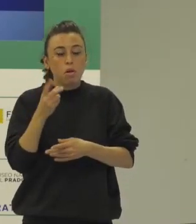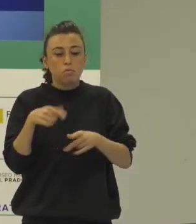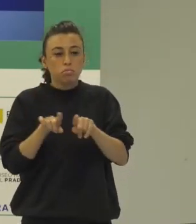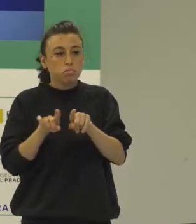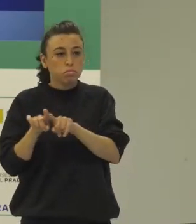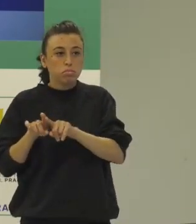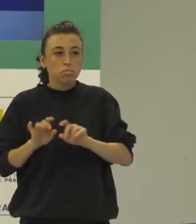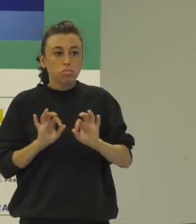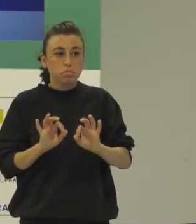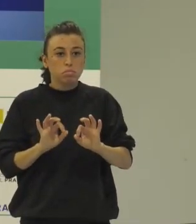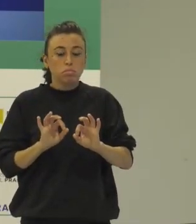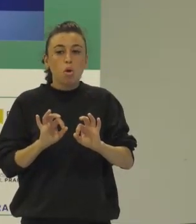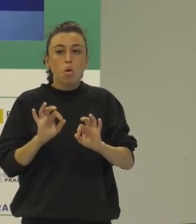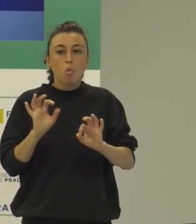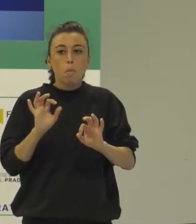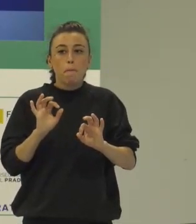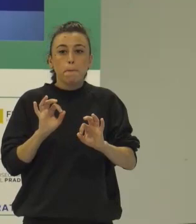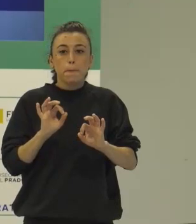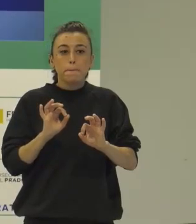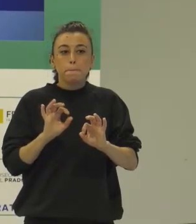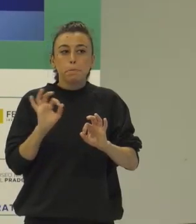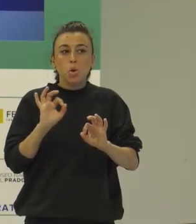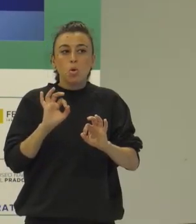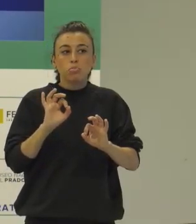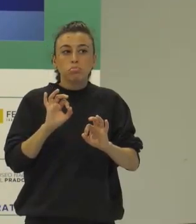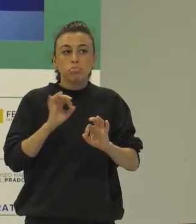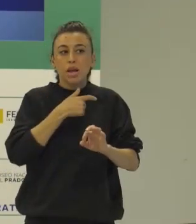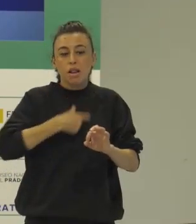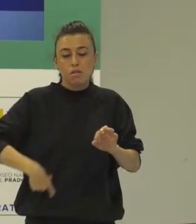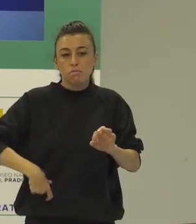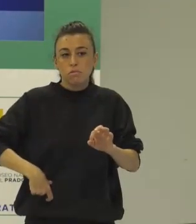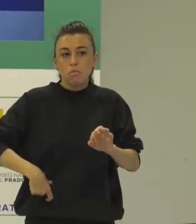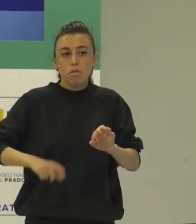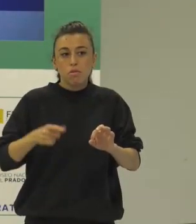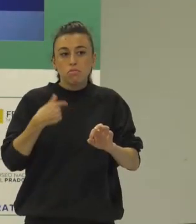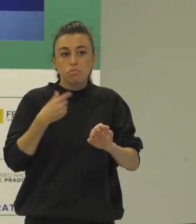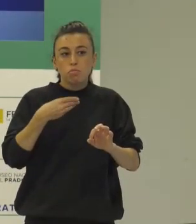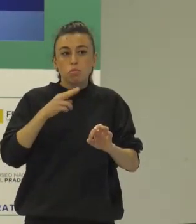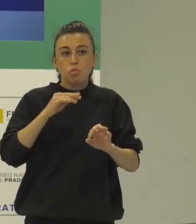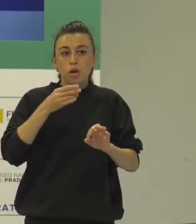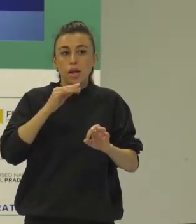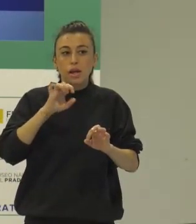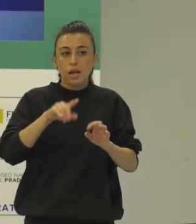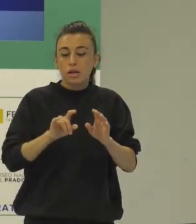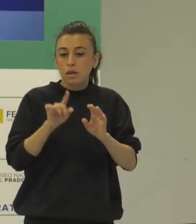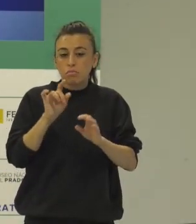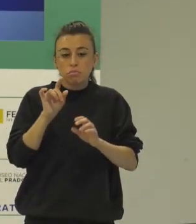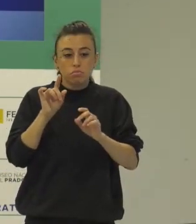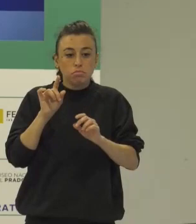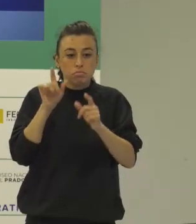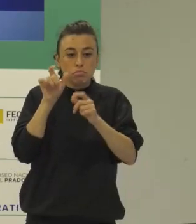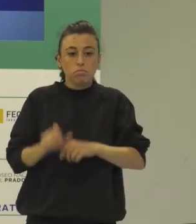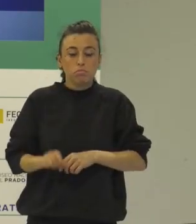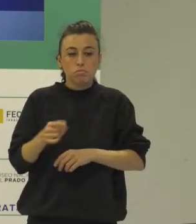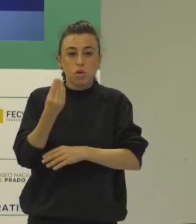dictadorzuelos como Bukele en El Salvador, que es su figura, al ser una sola figura, una sola persona, la que